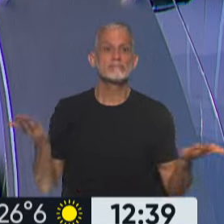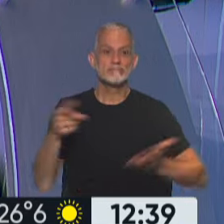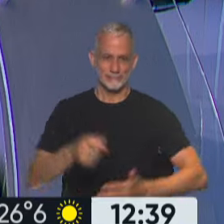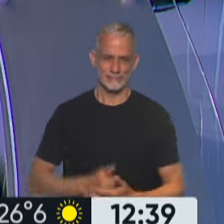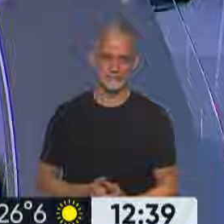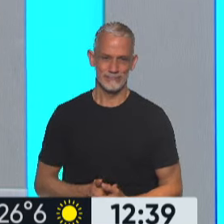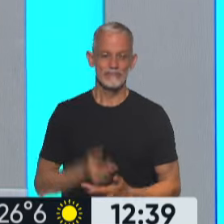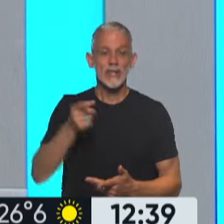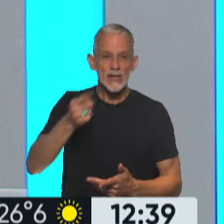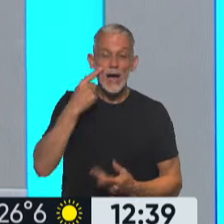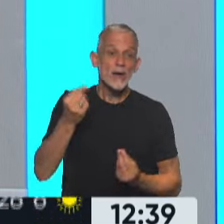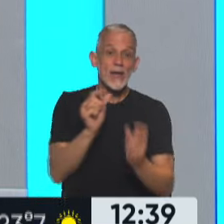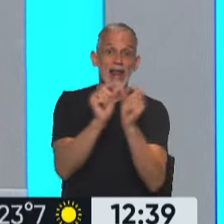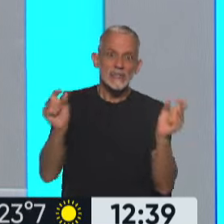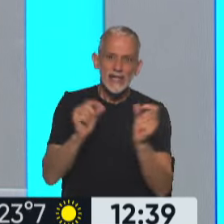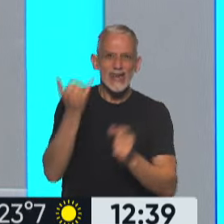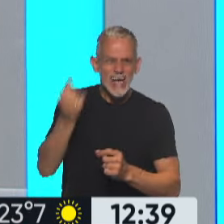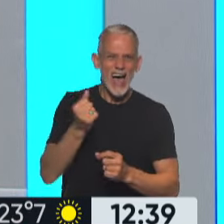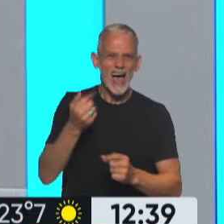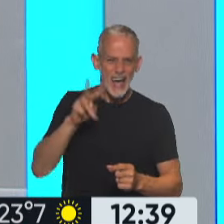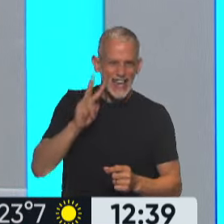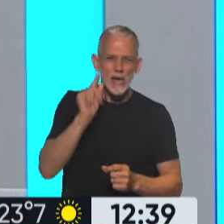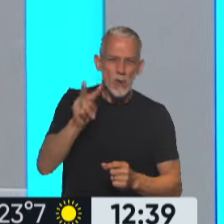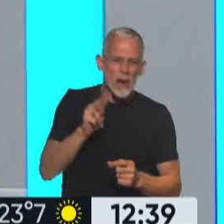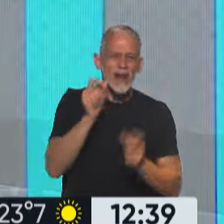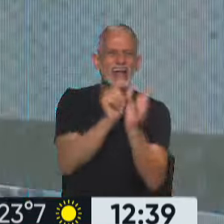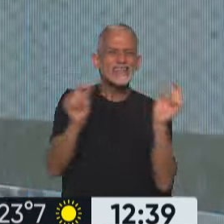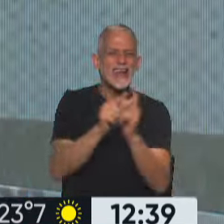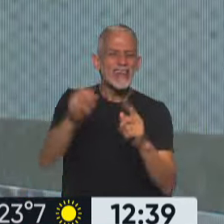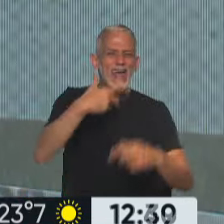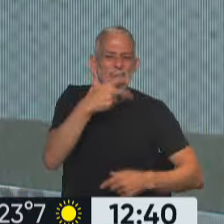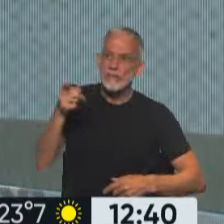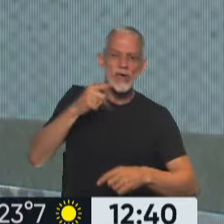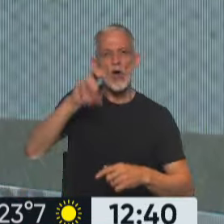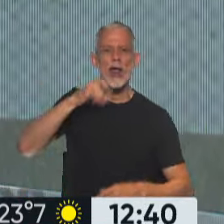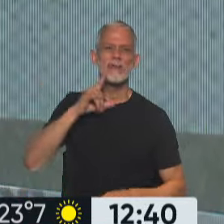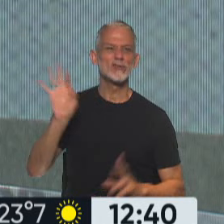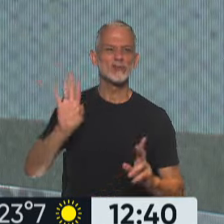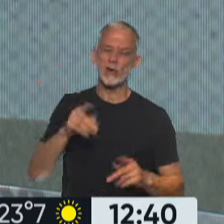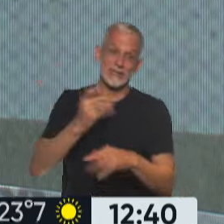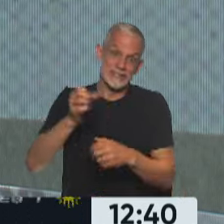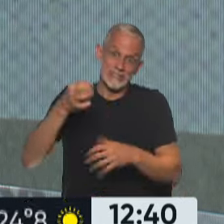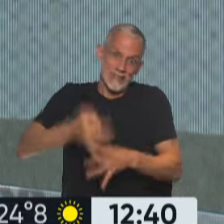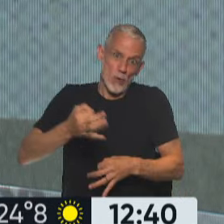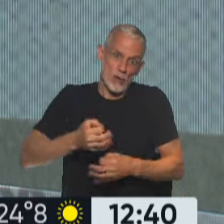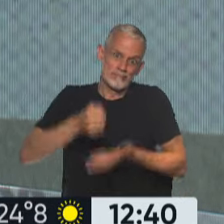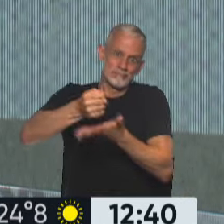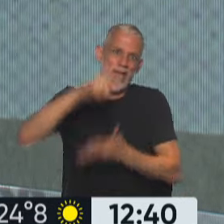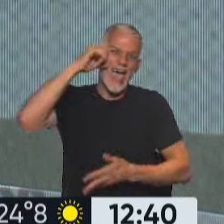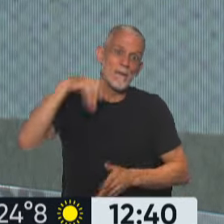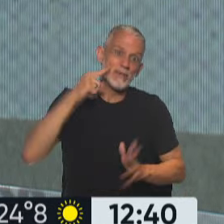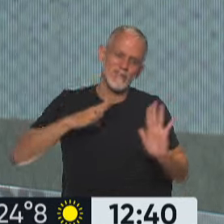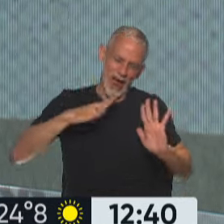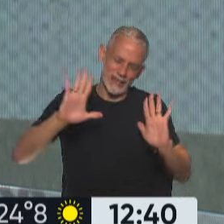Juan que se venga la serie de colapinto queremos queremos la serie de colapinto y que seguro va a ganar un Emi si se hace pero todavía no